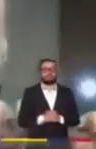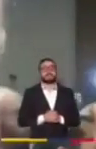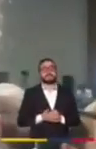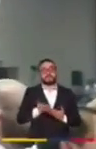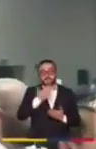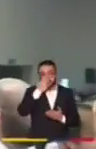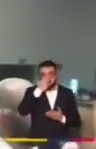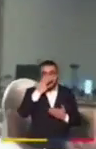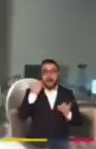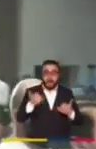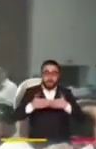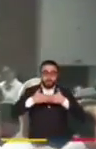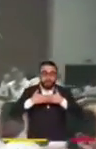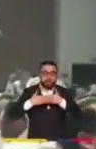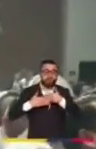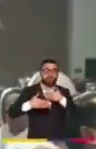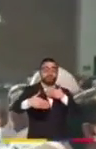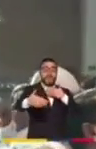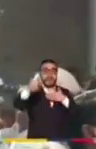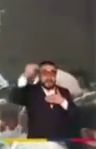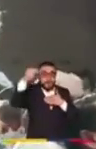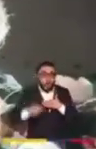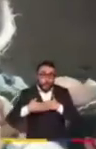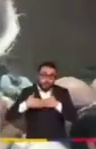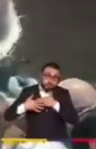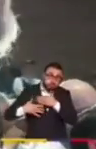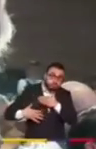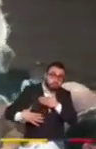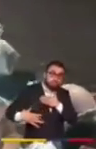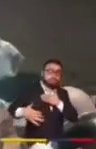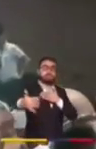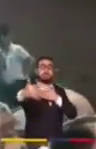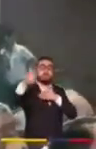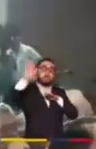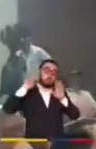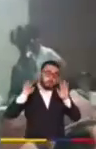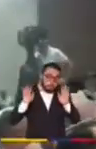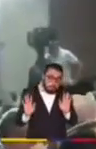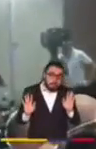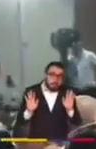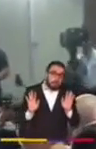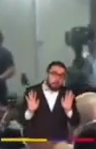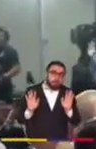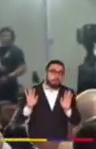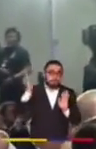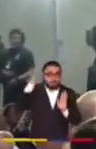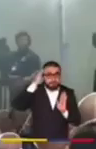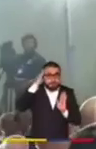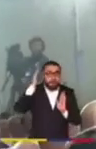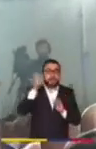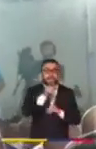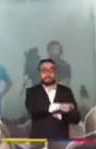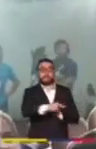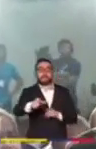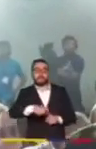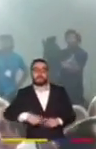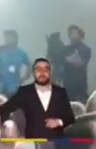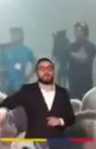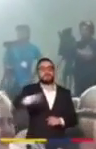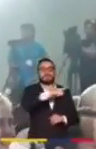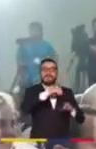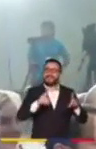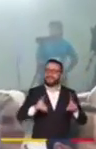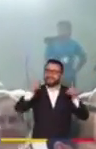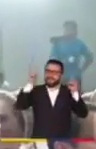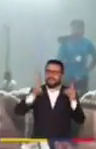días de la historia que se van a contar aquí en adelante en estos días. Porque en estos días un pueblo decidió